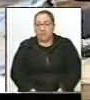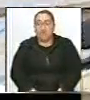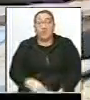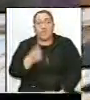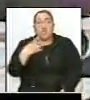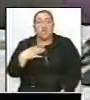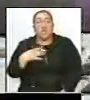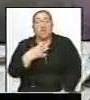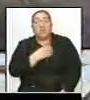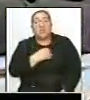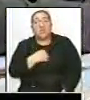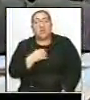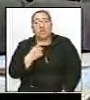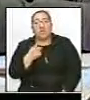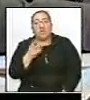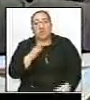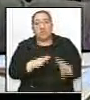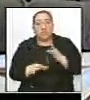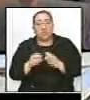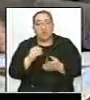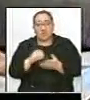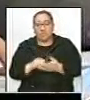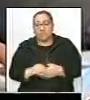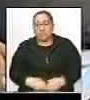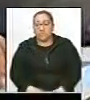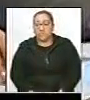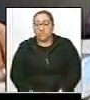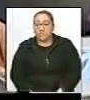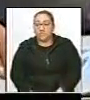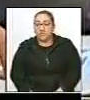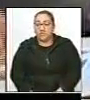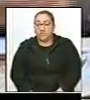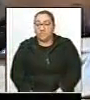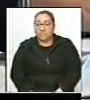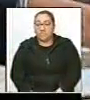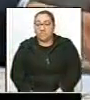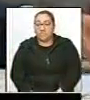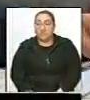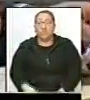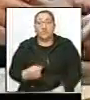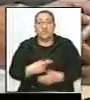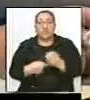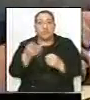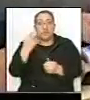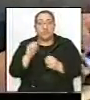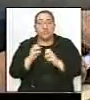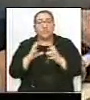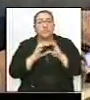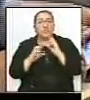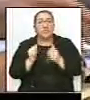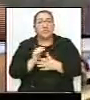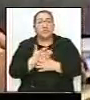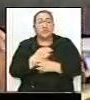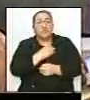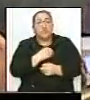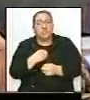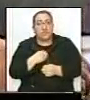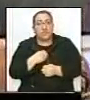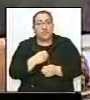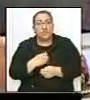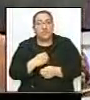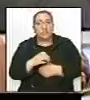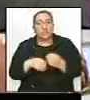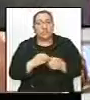que caracteriza hoy día a Cusco y que precisamente la semana pasada ha significado un diálogo entre el Ejecutivo y